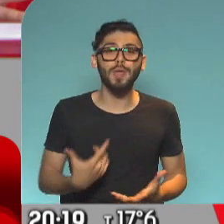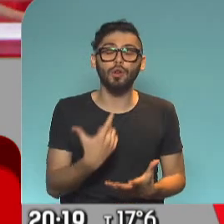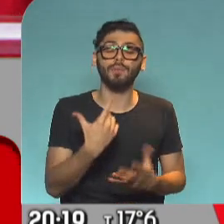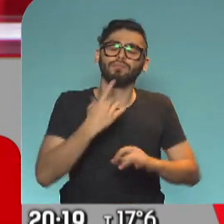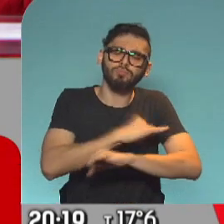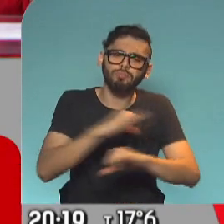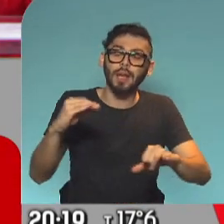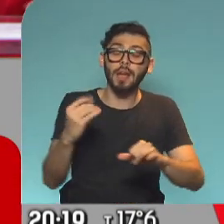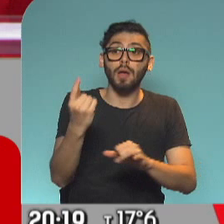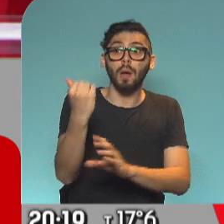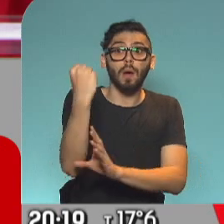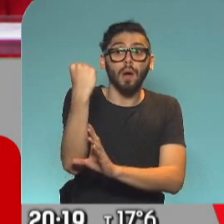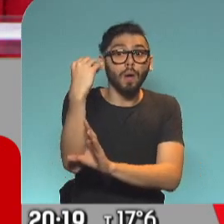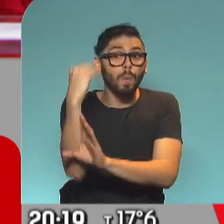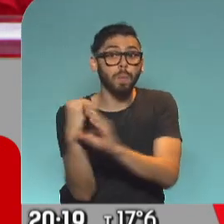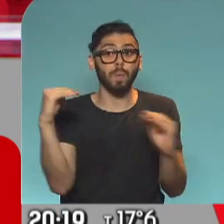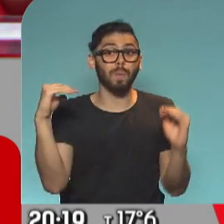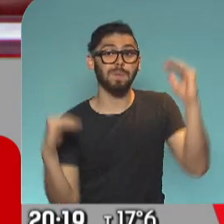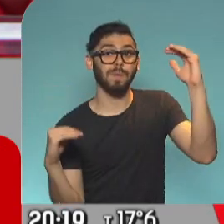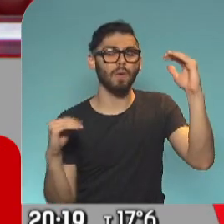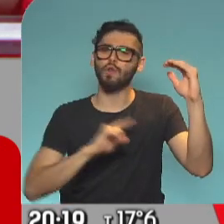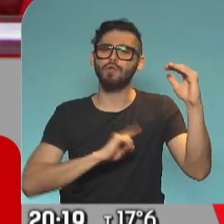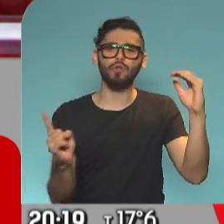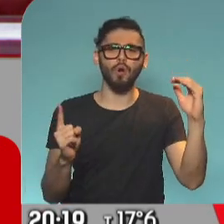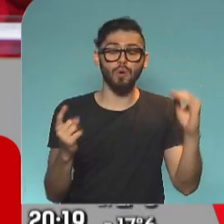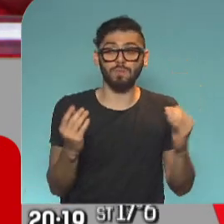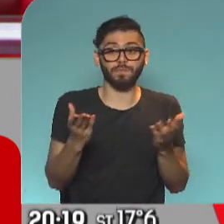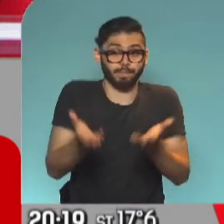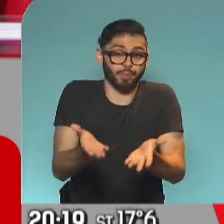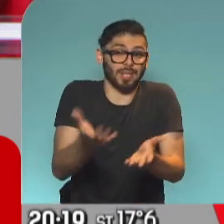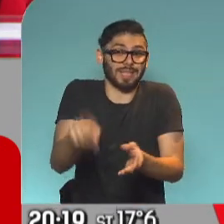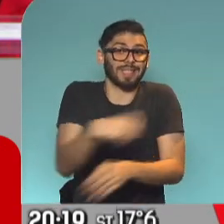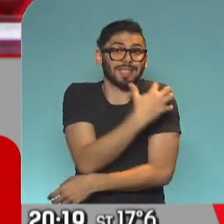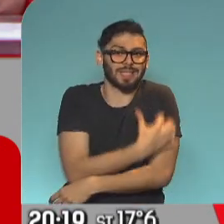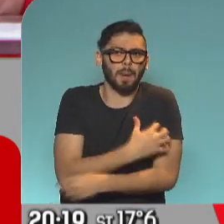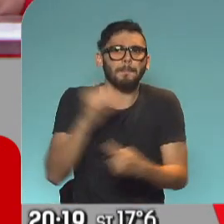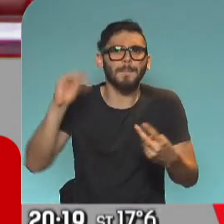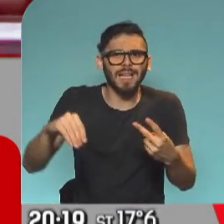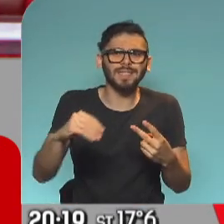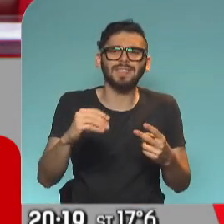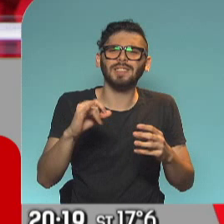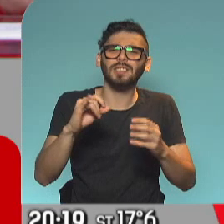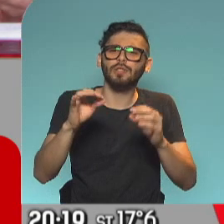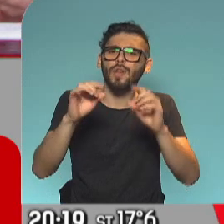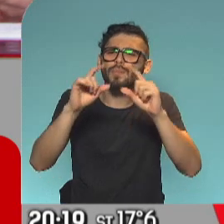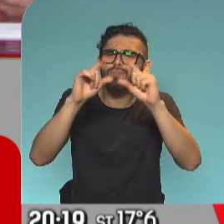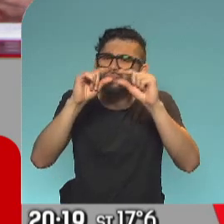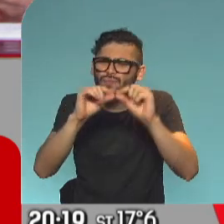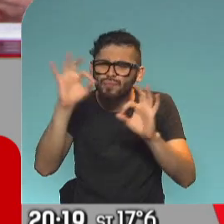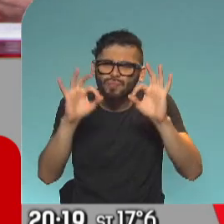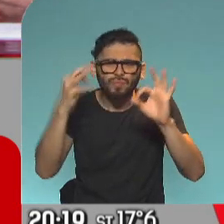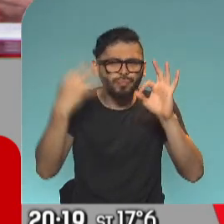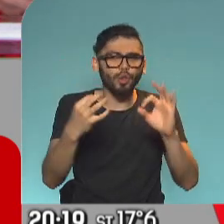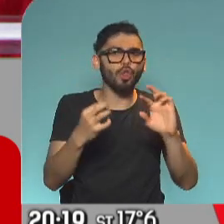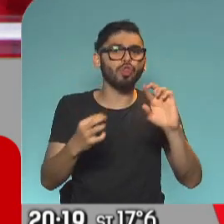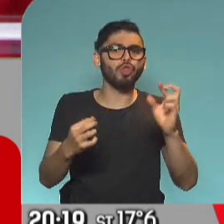devaluar por esto. Y que por otro lado, los datos técnicos, los datos duros económicos muestran que en realidad el tipo de cambio no está atrasado. Es decir, no tenemos un